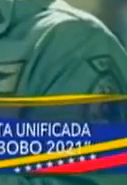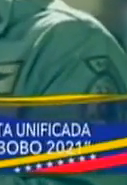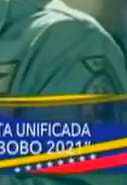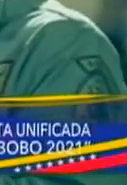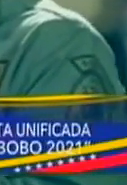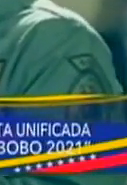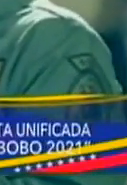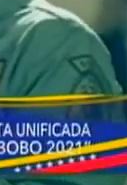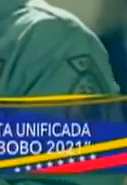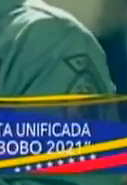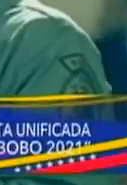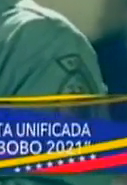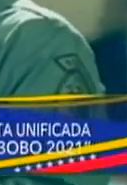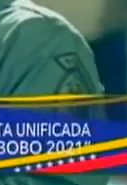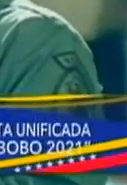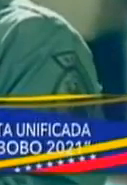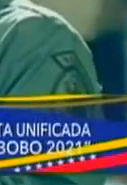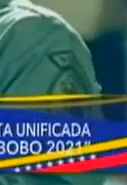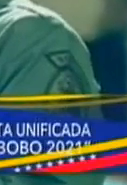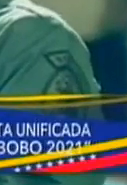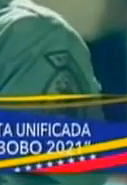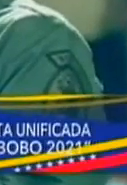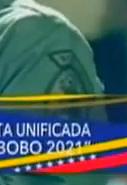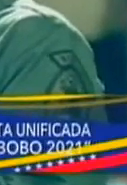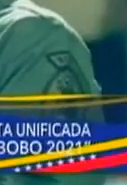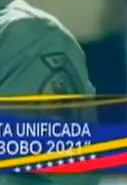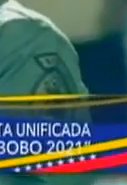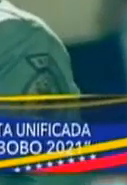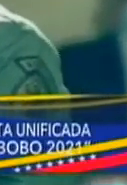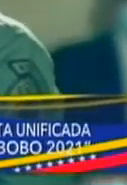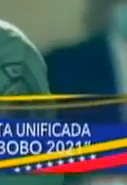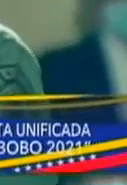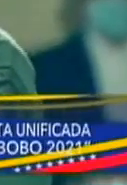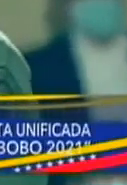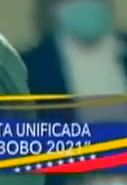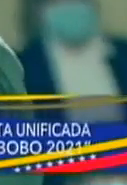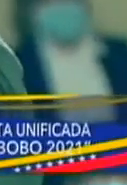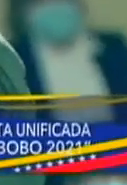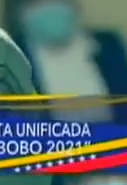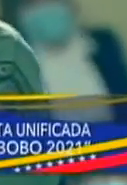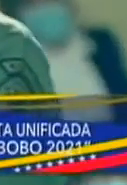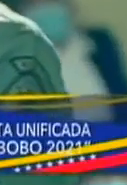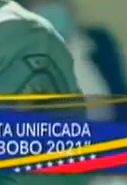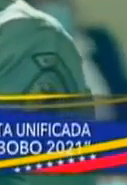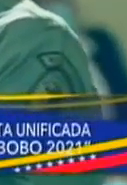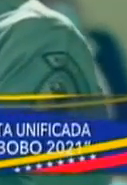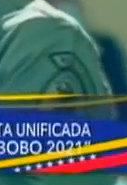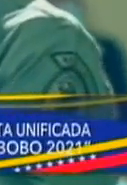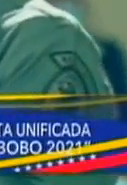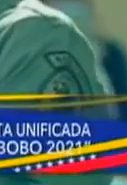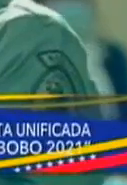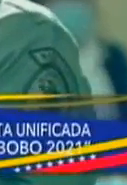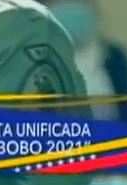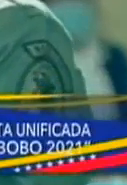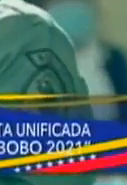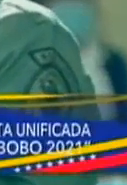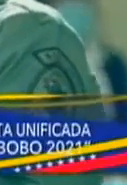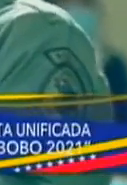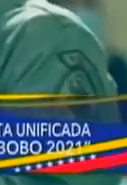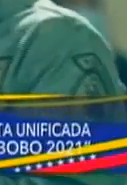marco de la guerra, bueno, se suma ahora la guerra cognitiva, que es buscar al hombre como un